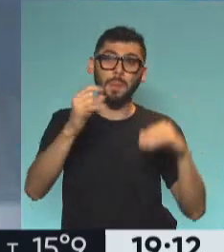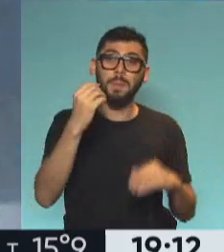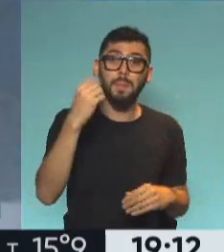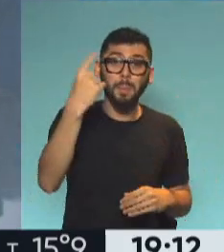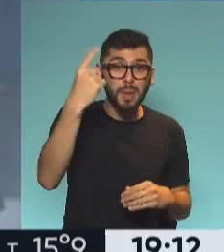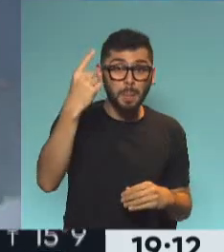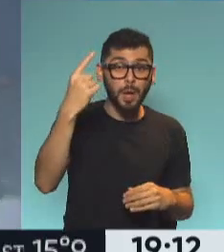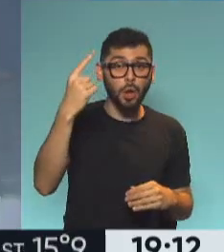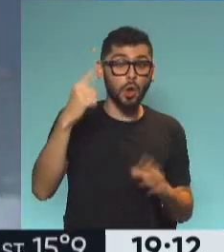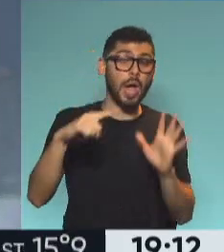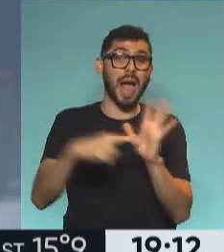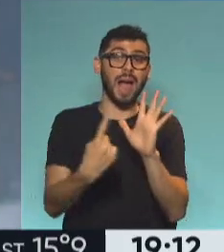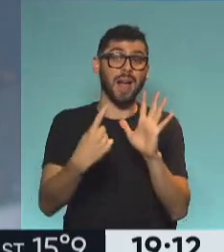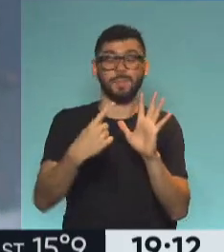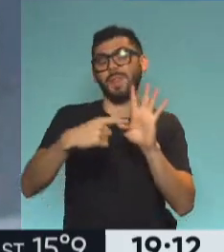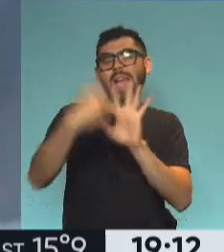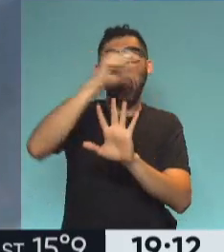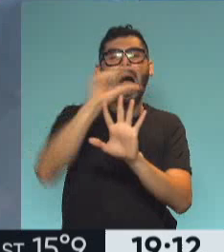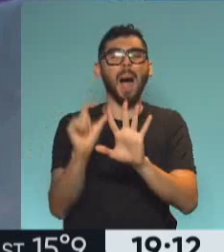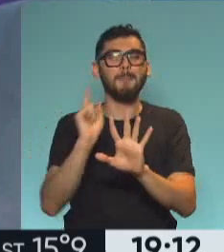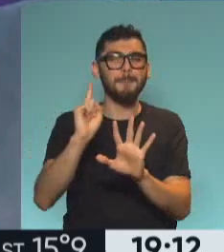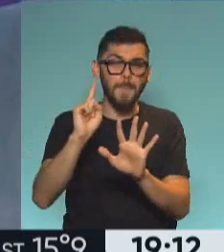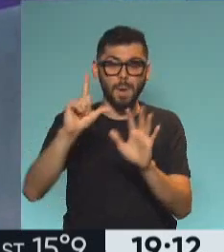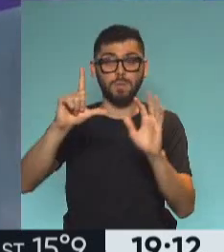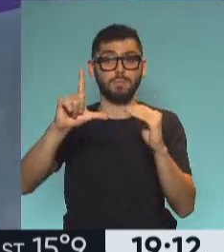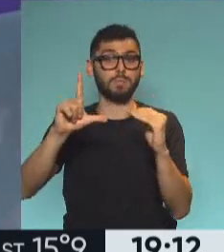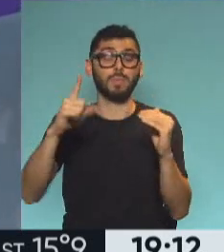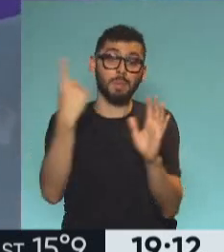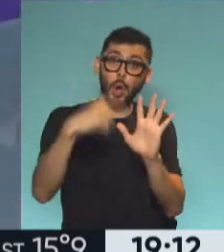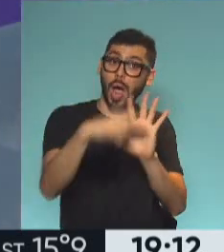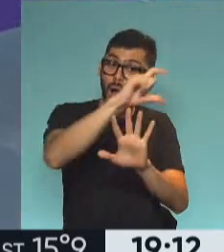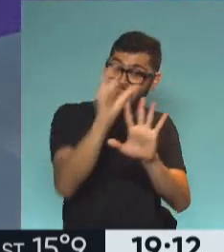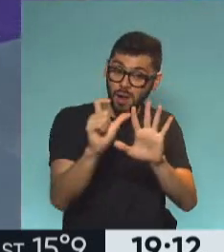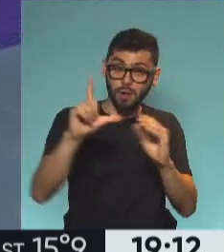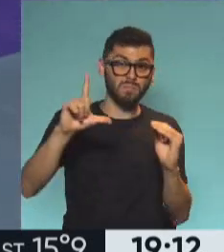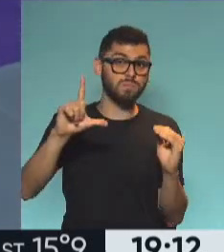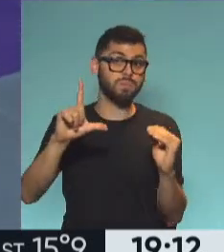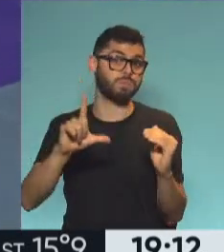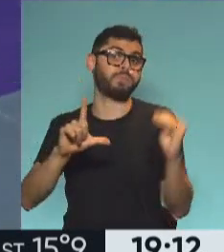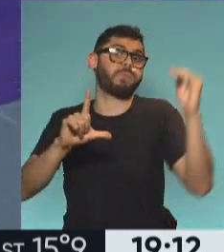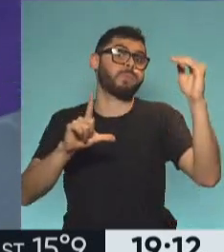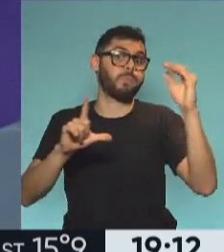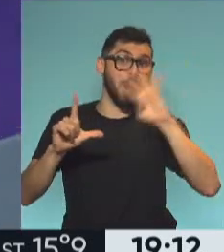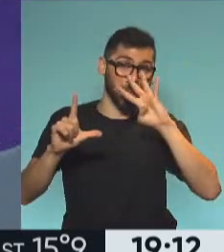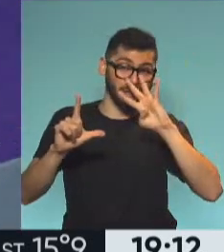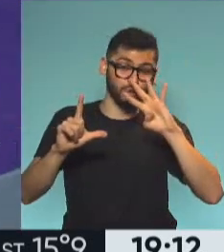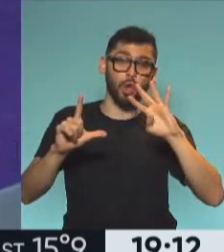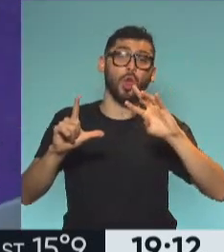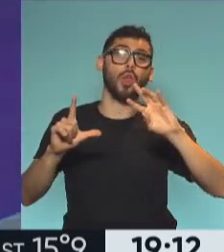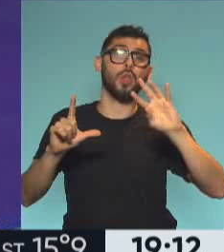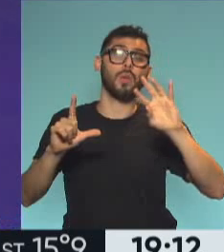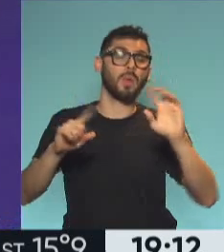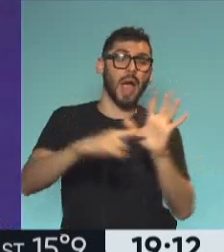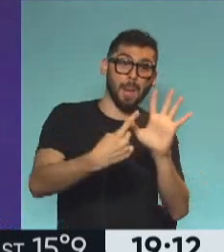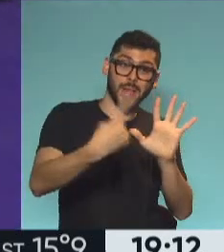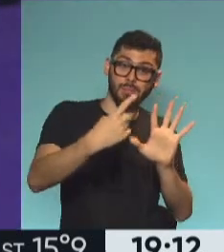primero subió el AMBA. O sea, primero las camas suben en Capital, ¿sí? Después suben en el AMBA y después suben en el resto del